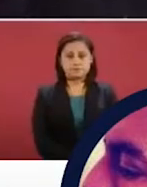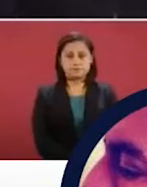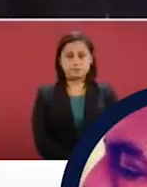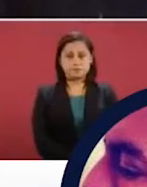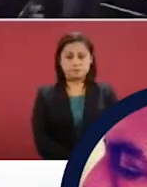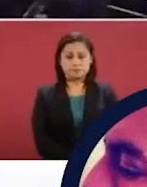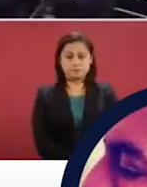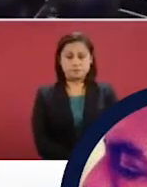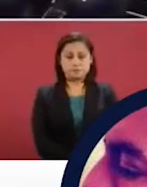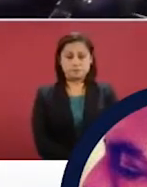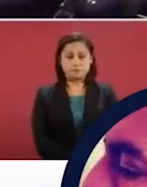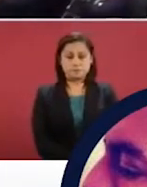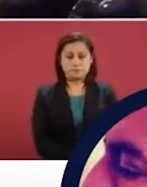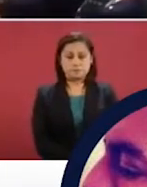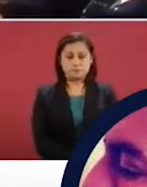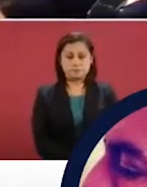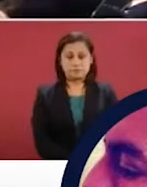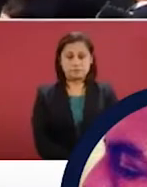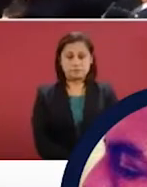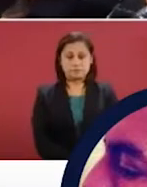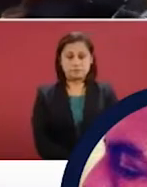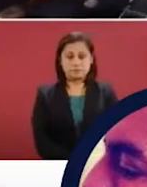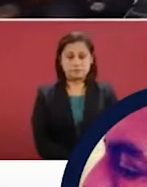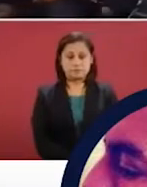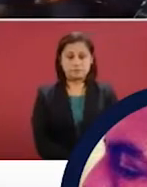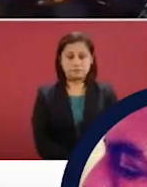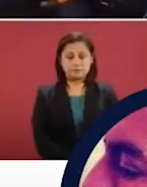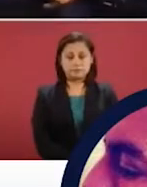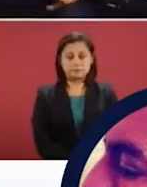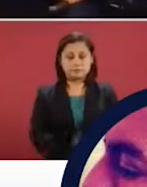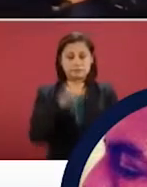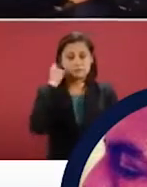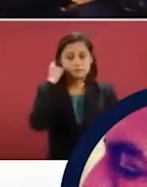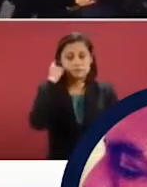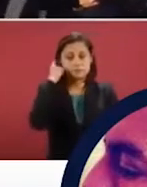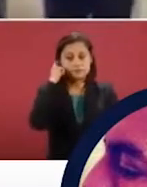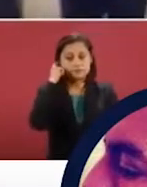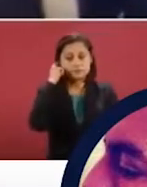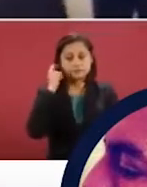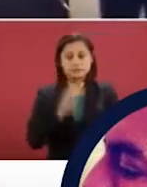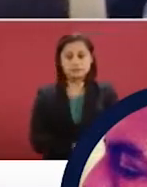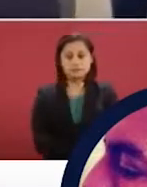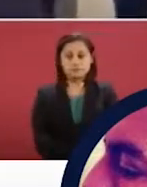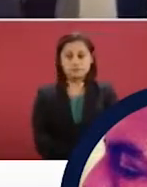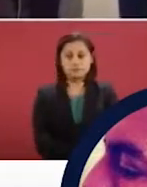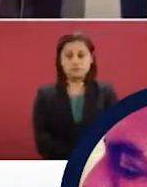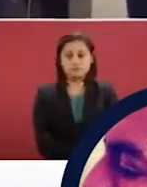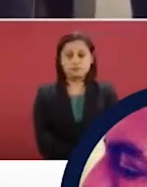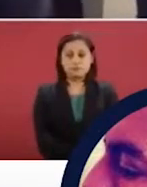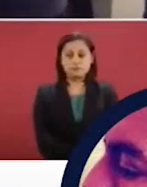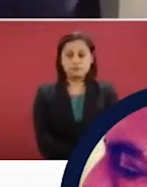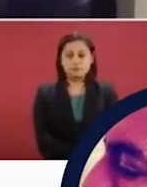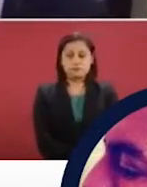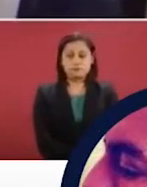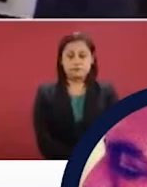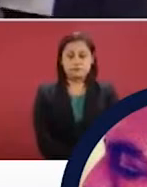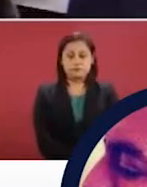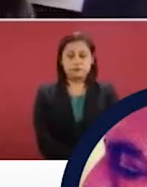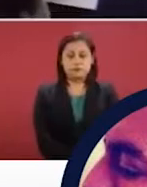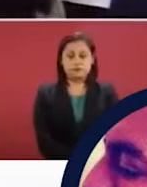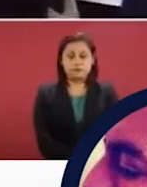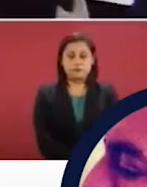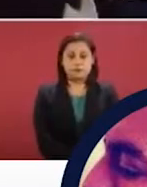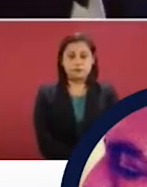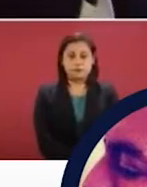por lo menos en el próximo año ya empecemos a ver signos de una recuperación o una aceleración económica y que se llegue por lo